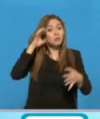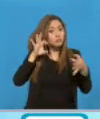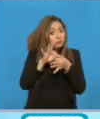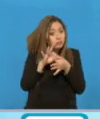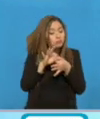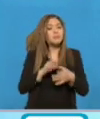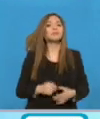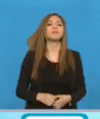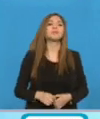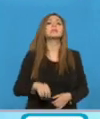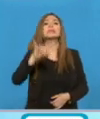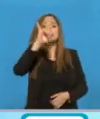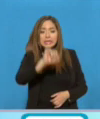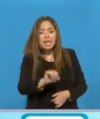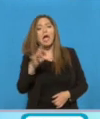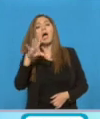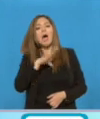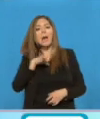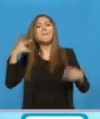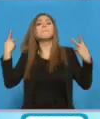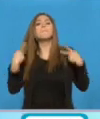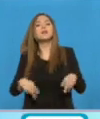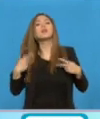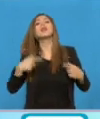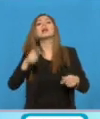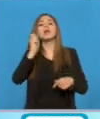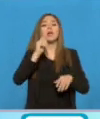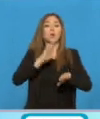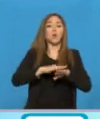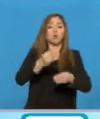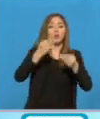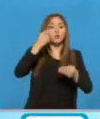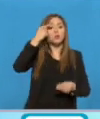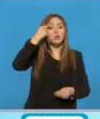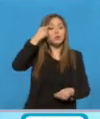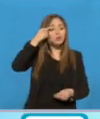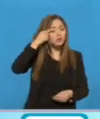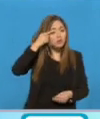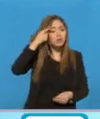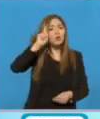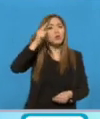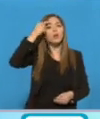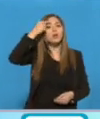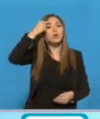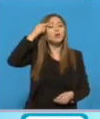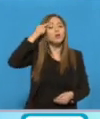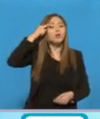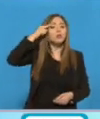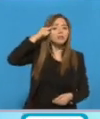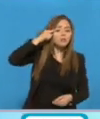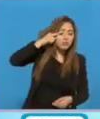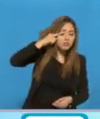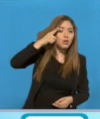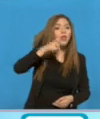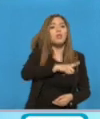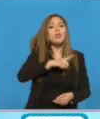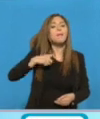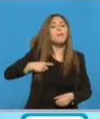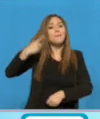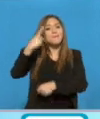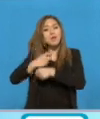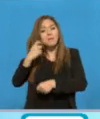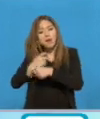párpado caído, pero no porque tenga exceso de párpado superior, Ok. sino porque tiene la ceja caída. Entonces se tiene que realizar